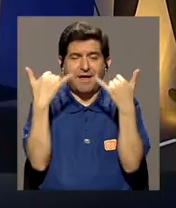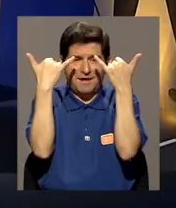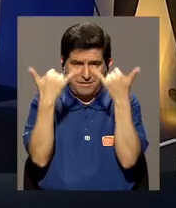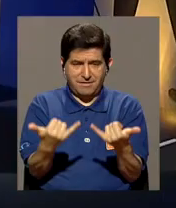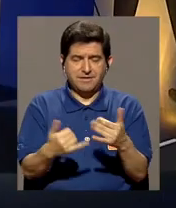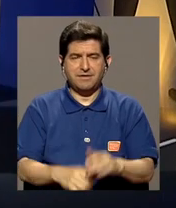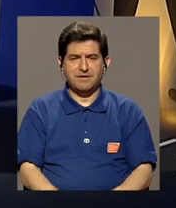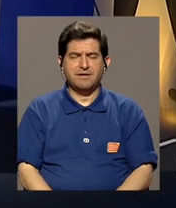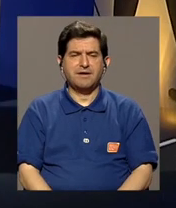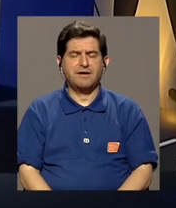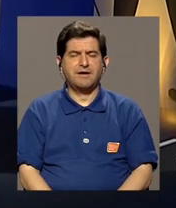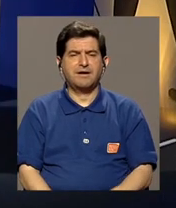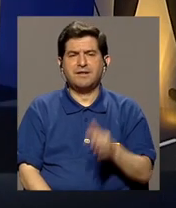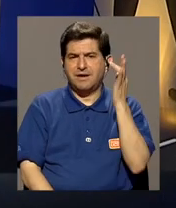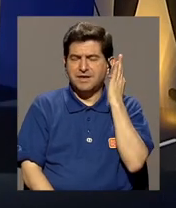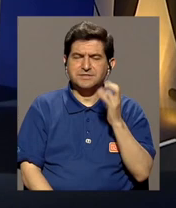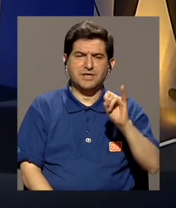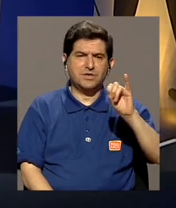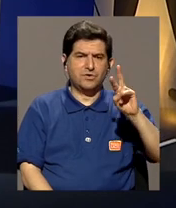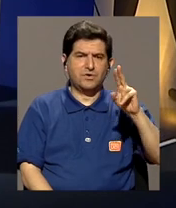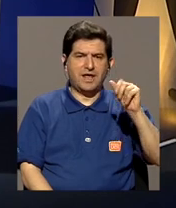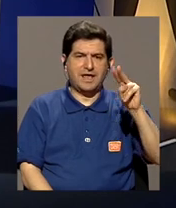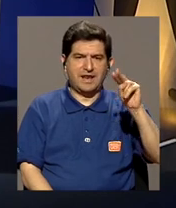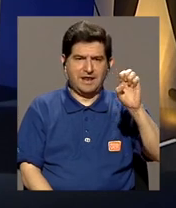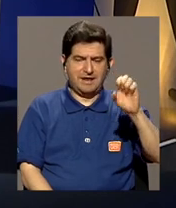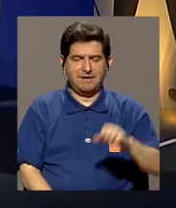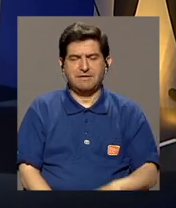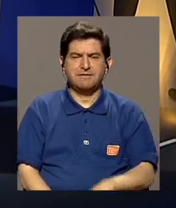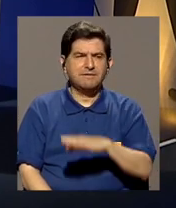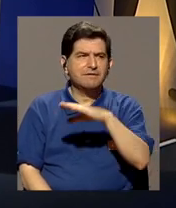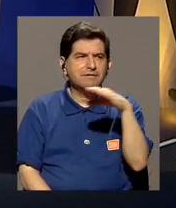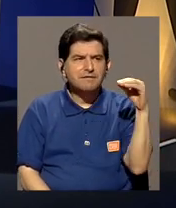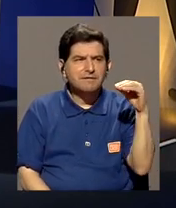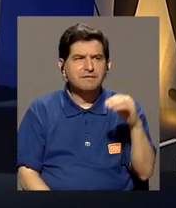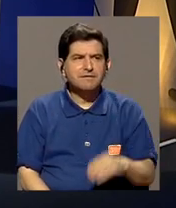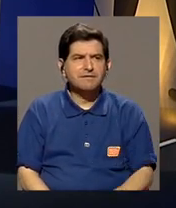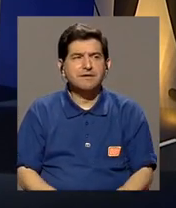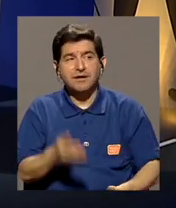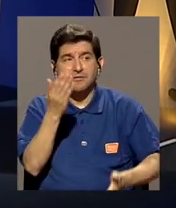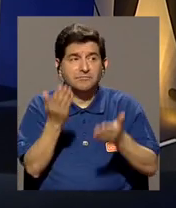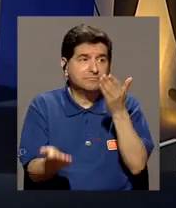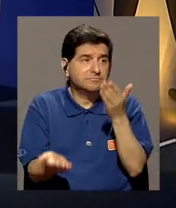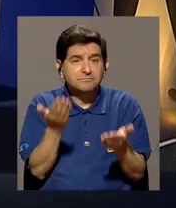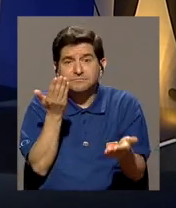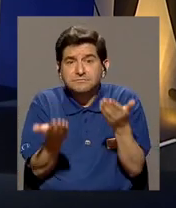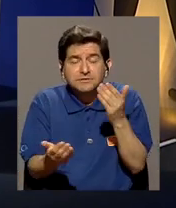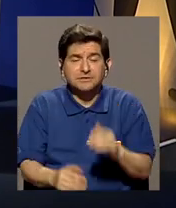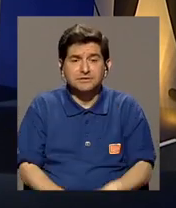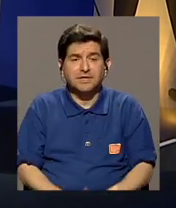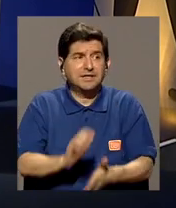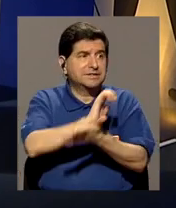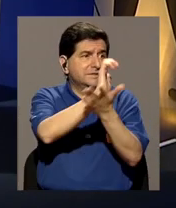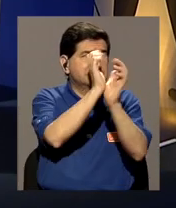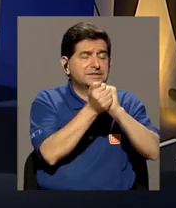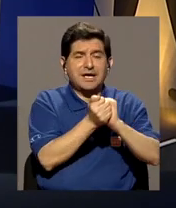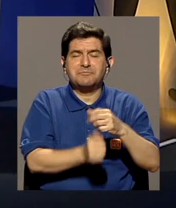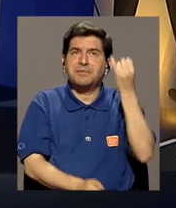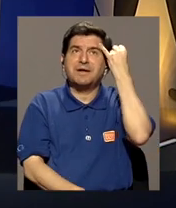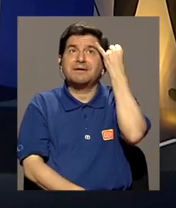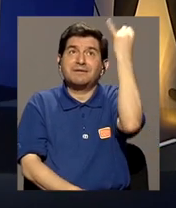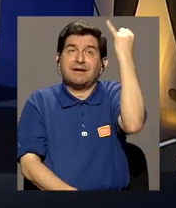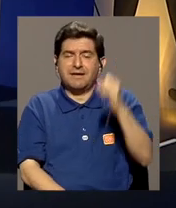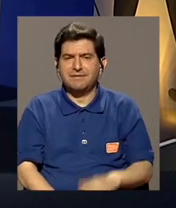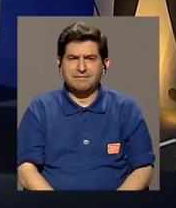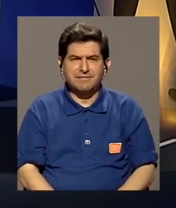ya doña doña irene este y tendrá que cambiar el chip